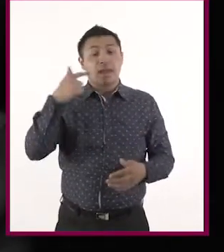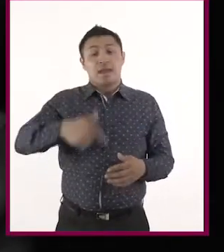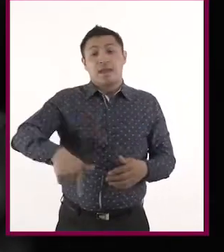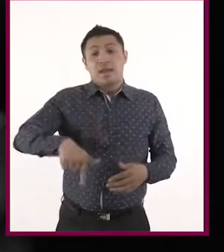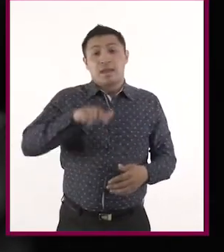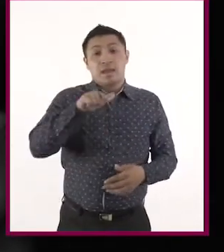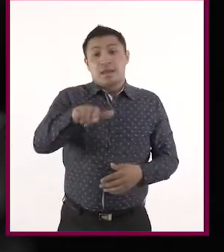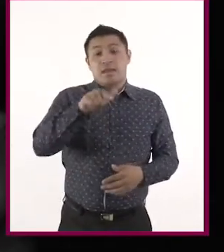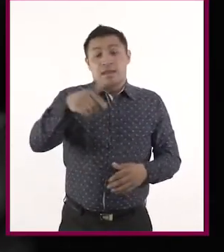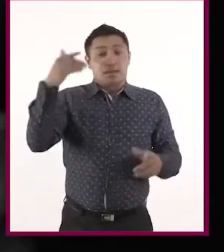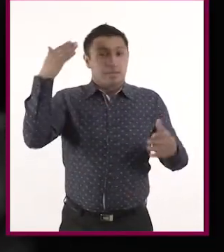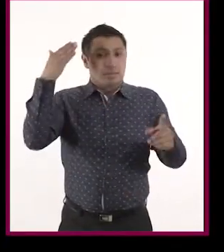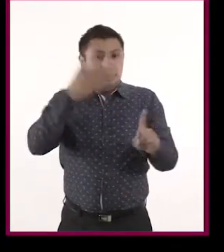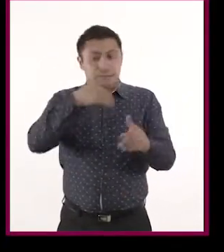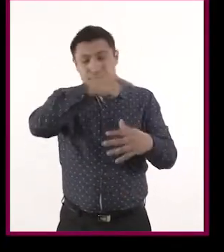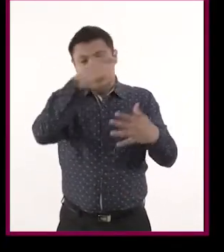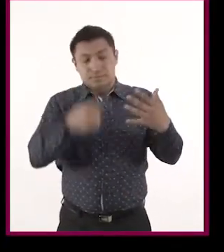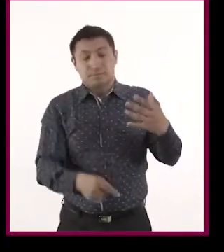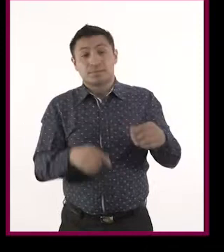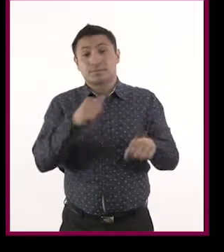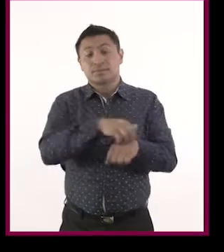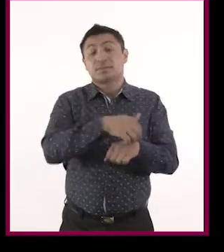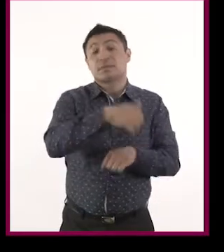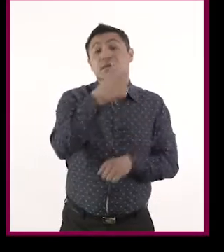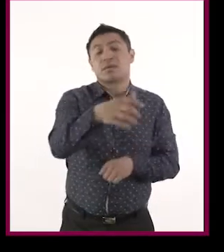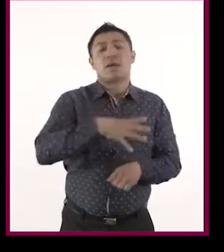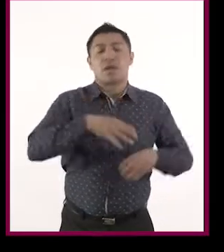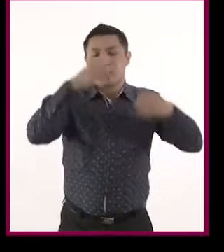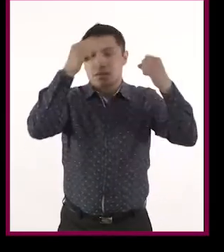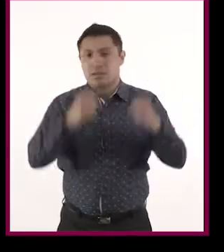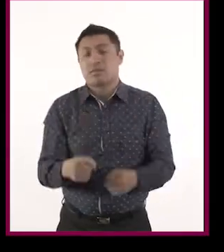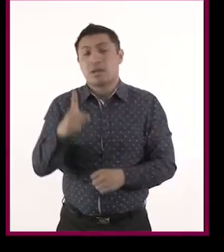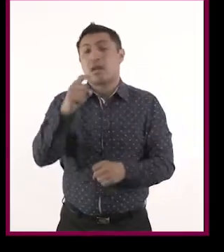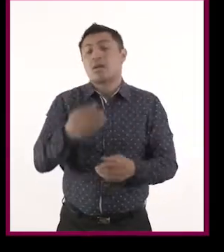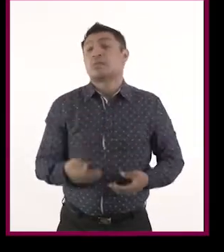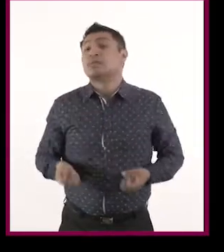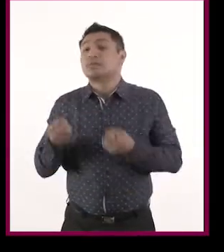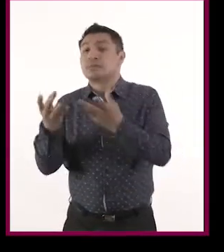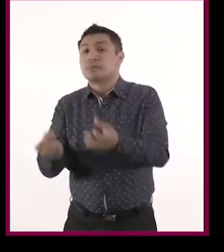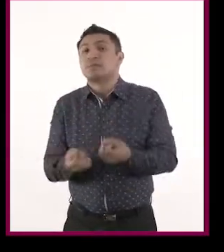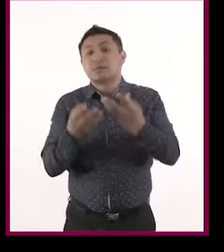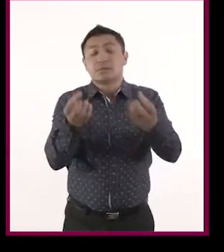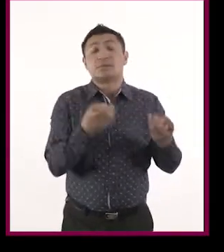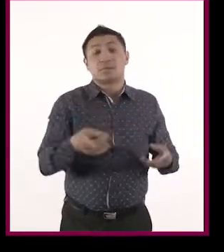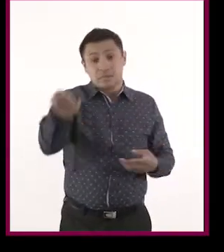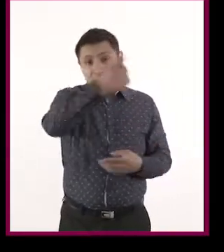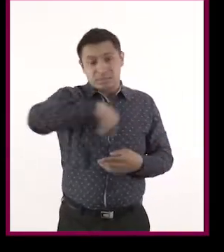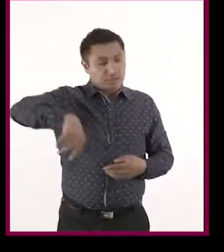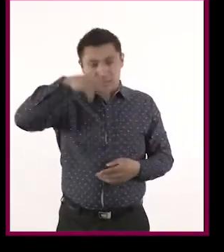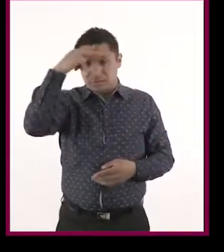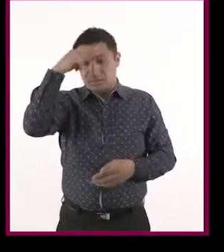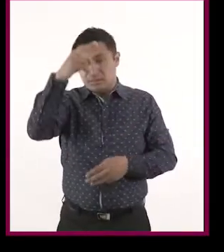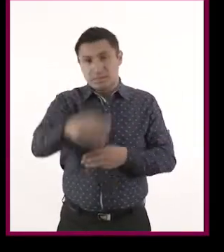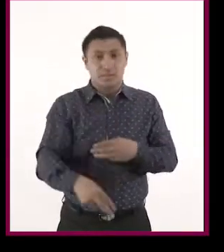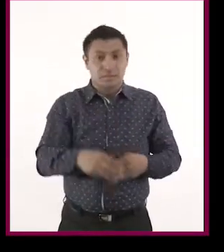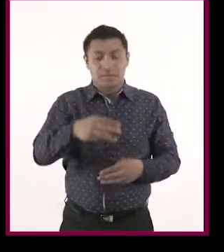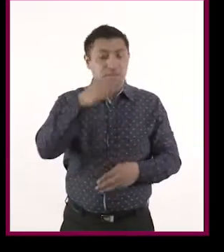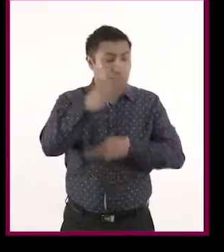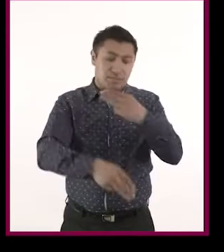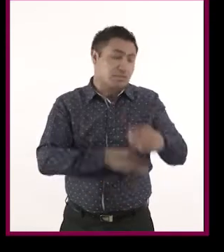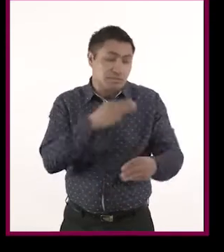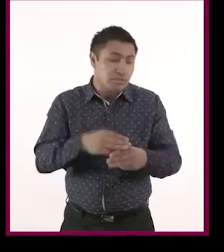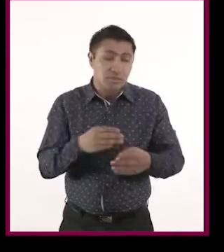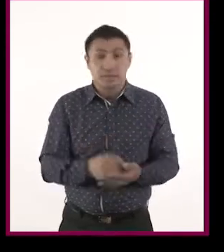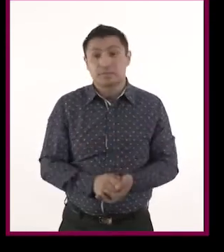objetivos, y el objetivo número 6 busca garantizar la disponibilidad de agua para todos, una gestión sostenible de los